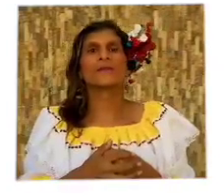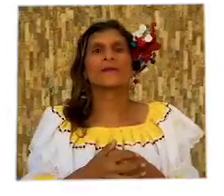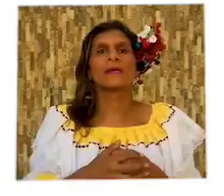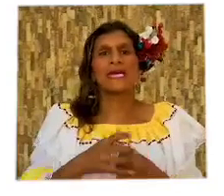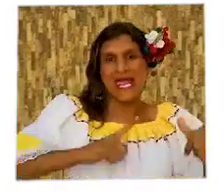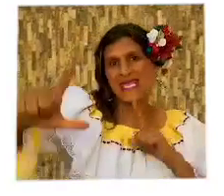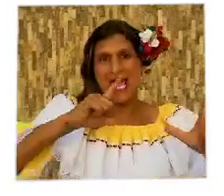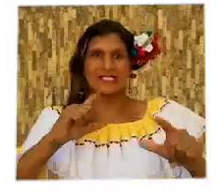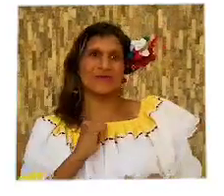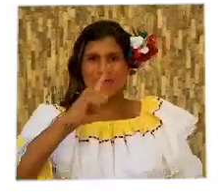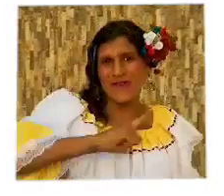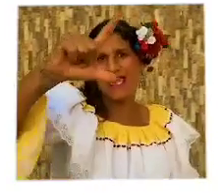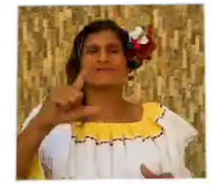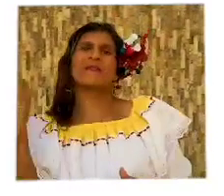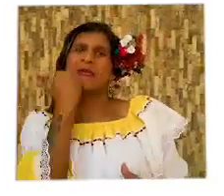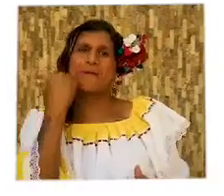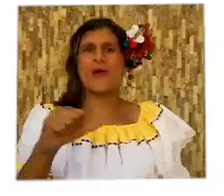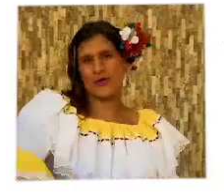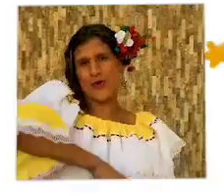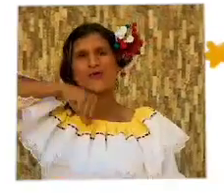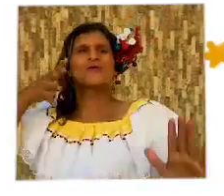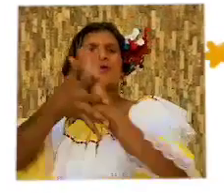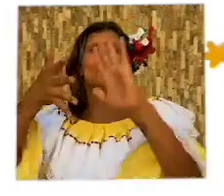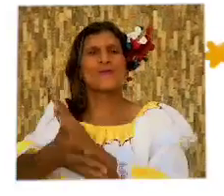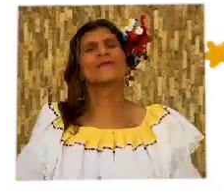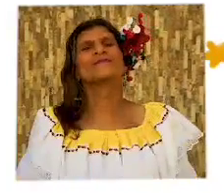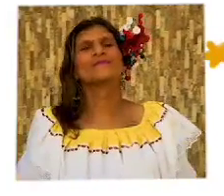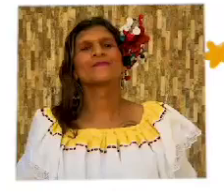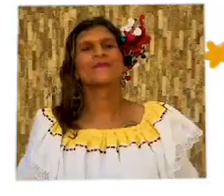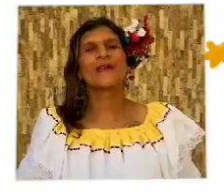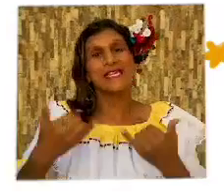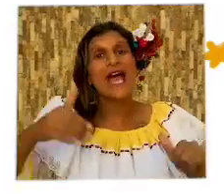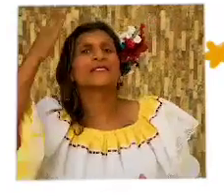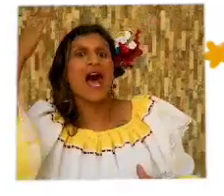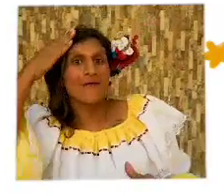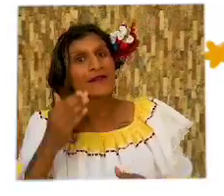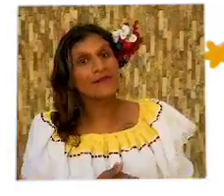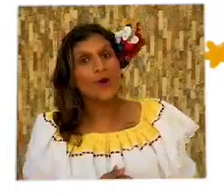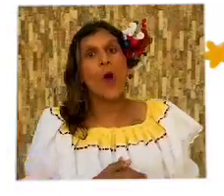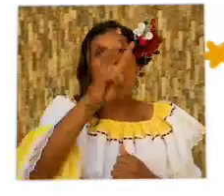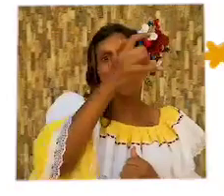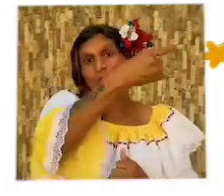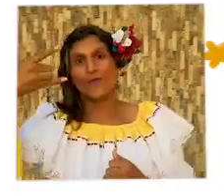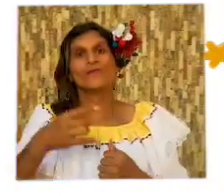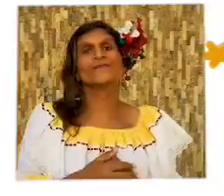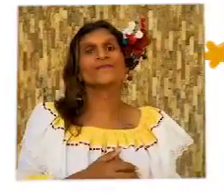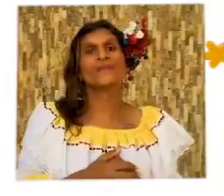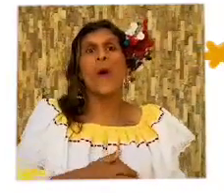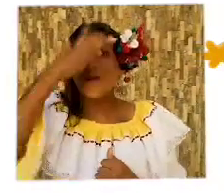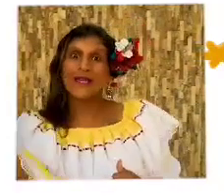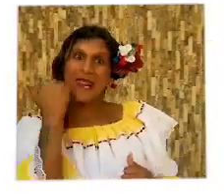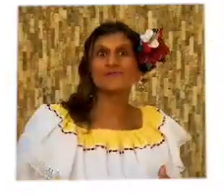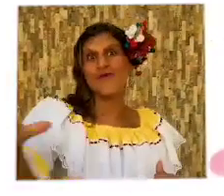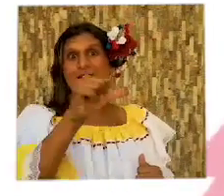hacen parte de colectivos que trabajan por la igualdad y los derechos laborales, profesionales, personales